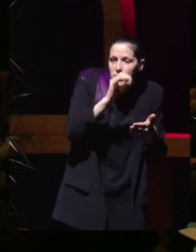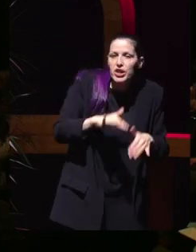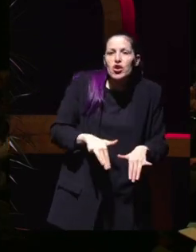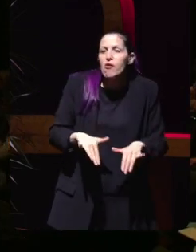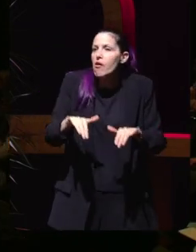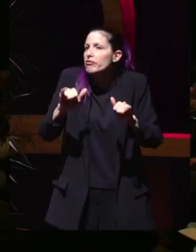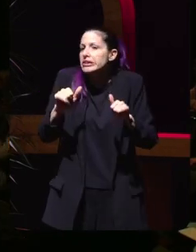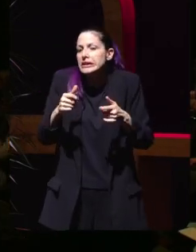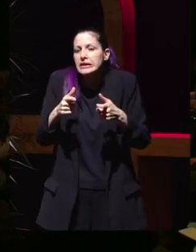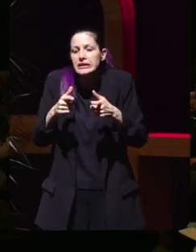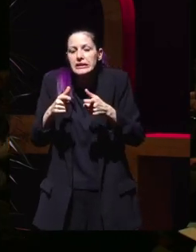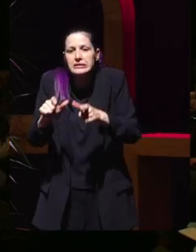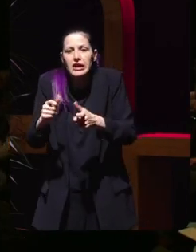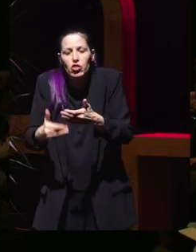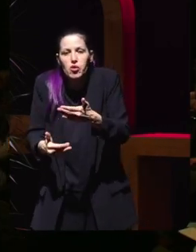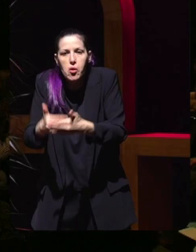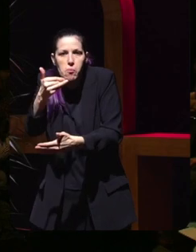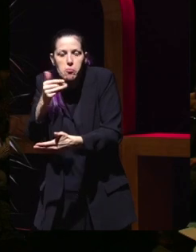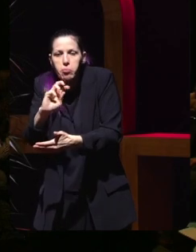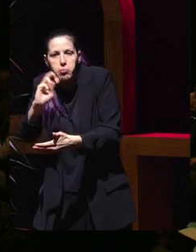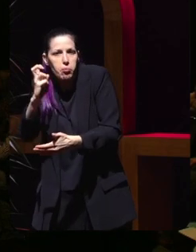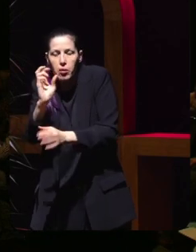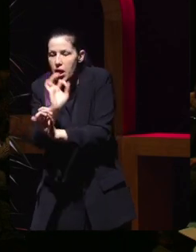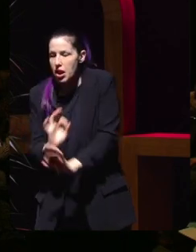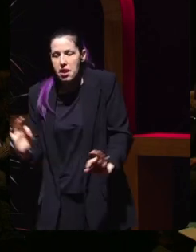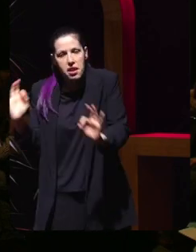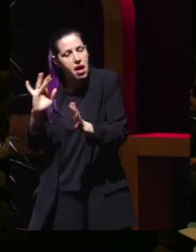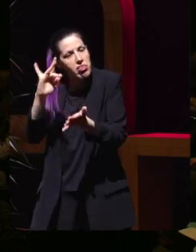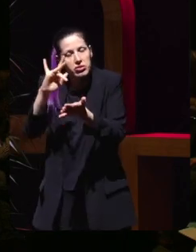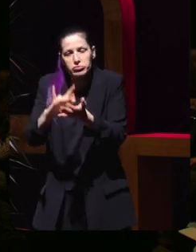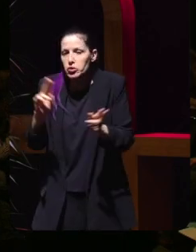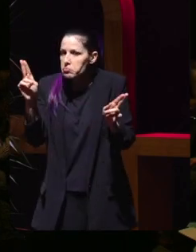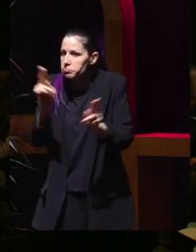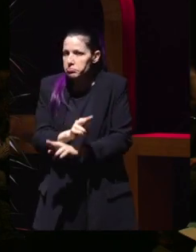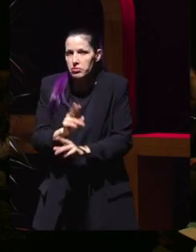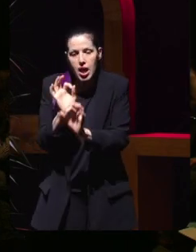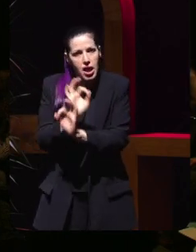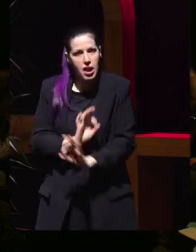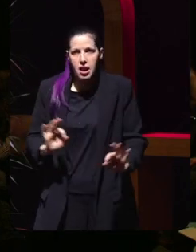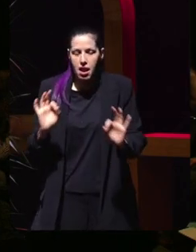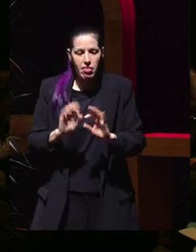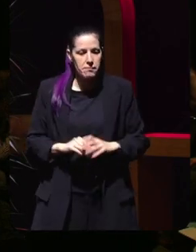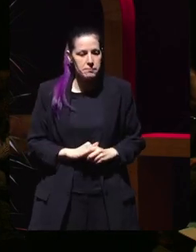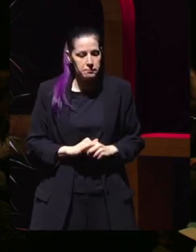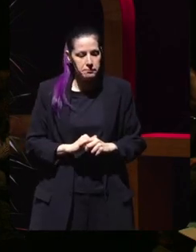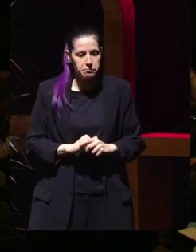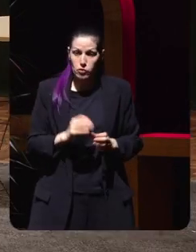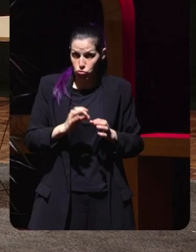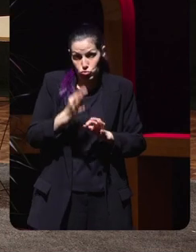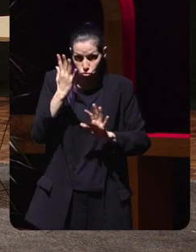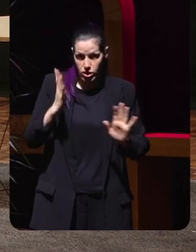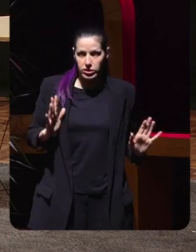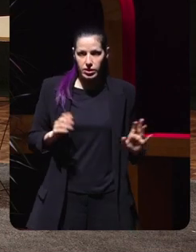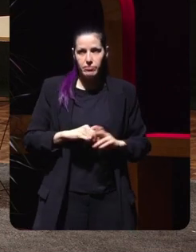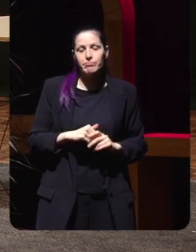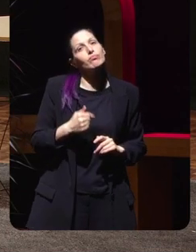en cualquiera piezas y analística que escribí la verdad en eso sí que se puede decir que suerte no Bueno ma ensalada